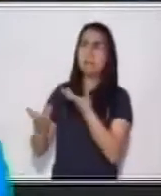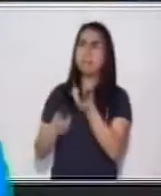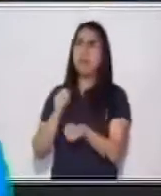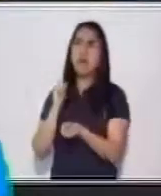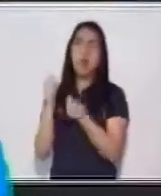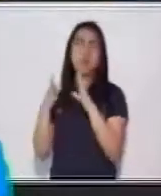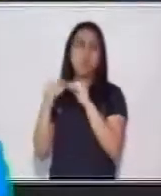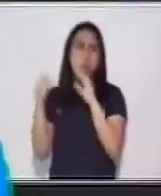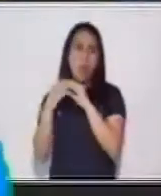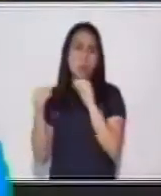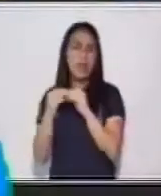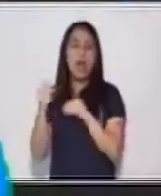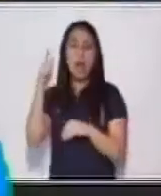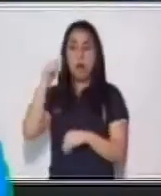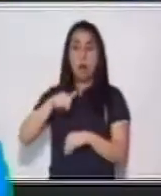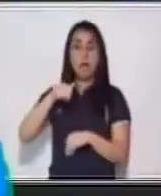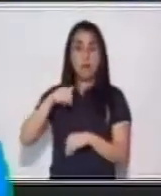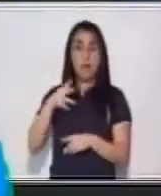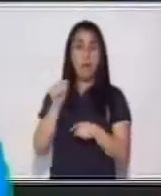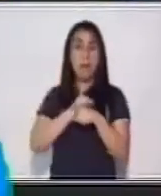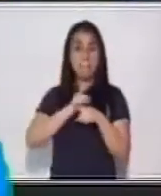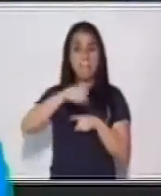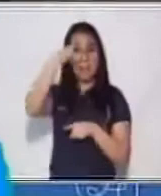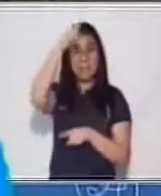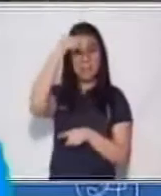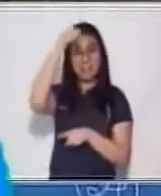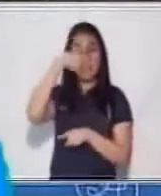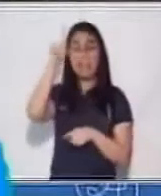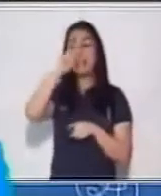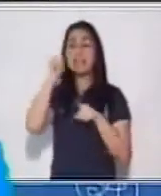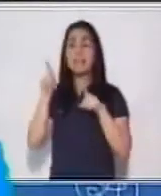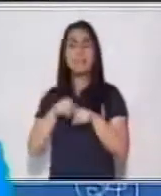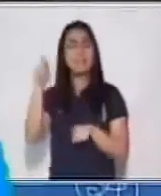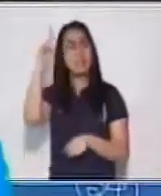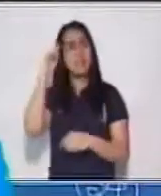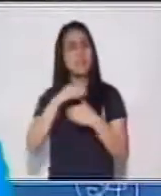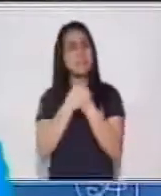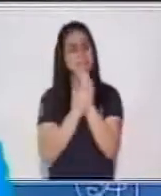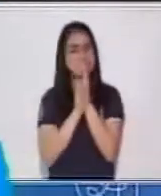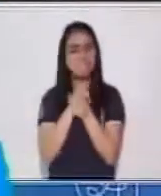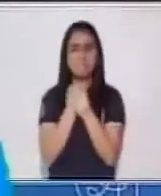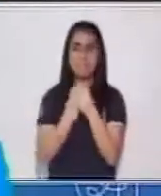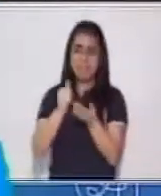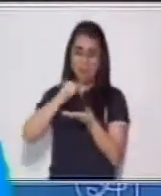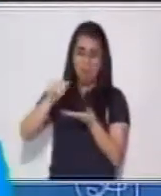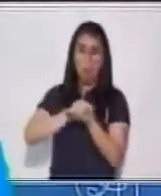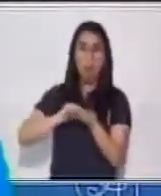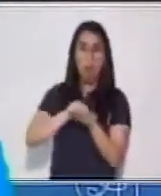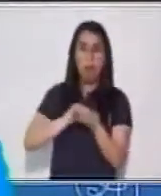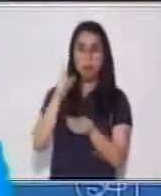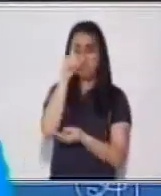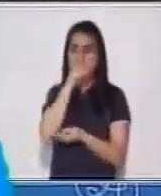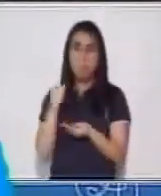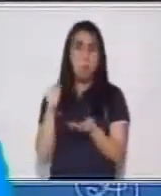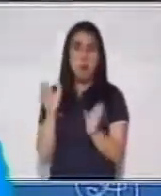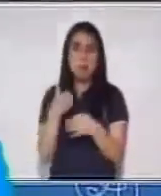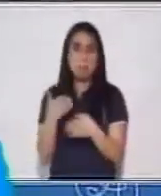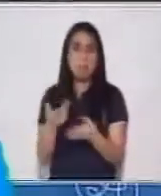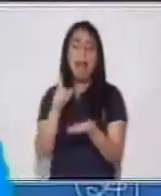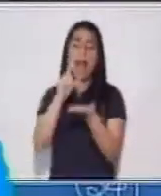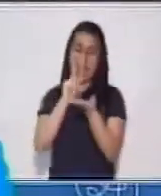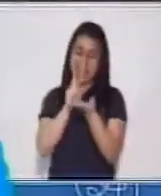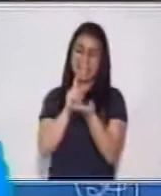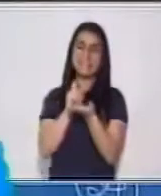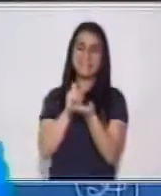Y recuerden, lávense las manos constantemente con agua y jabón. Y si no tienen agua y jabón de manera inmediata,